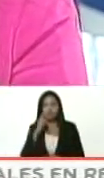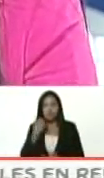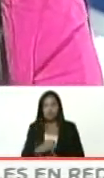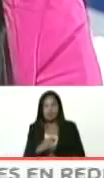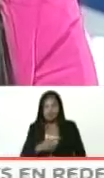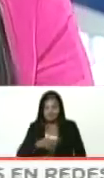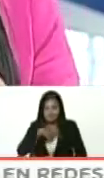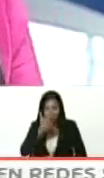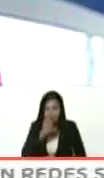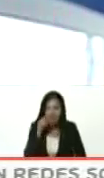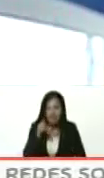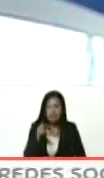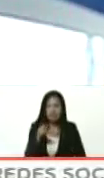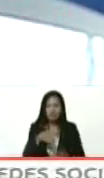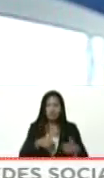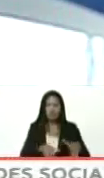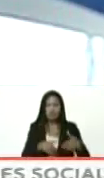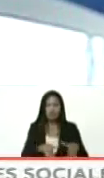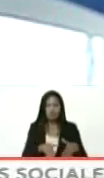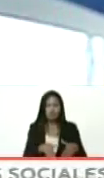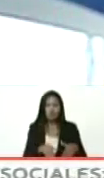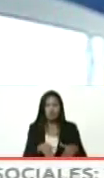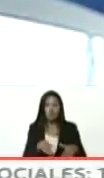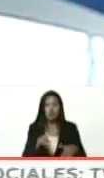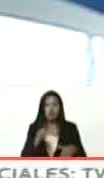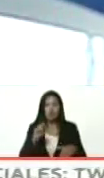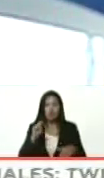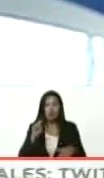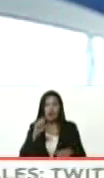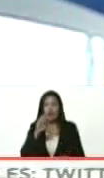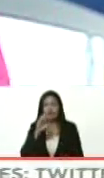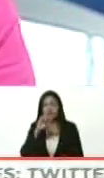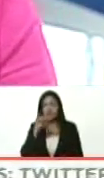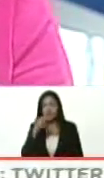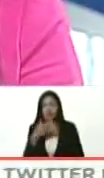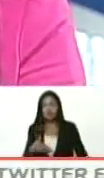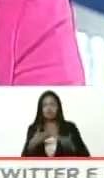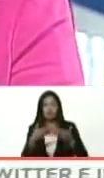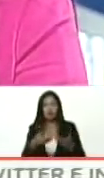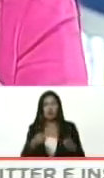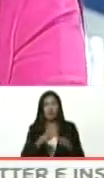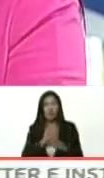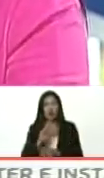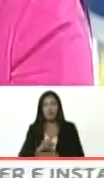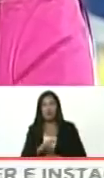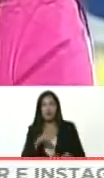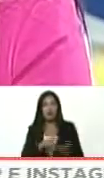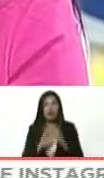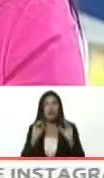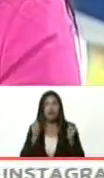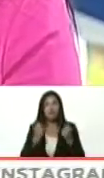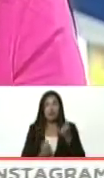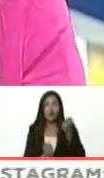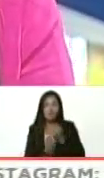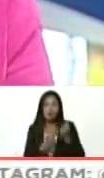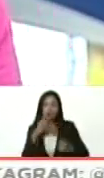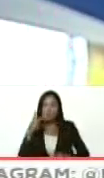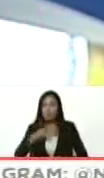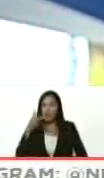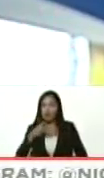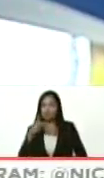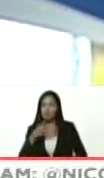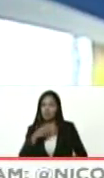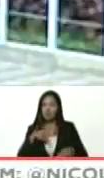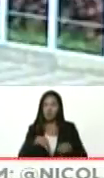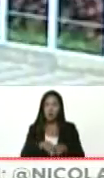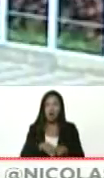que el Esequibo es de Guyana y que necesitan además entregar el Esequibo para ganar más apoyo político para el señor